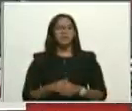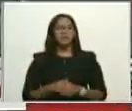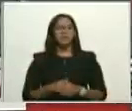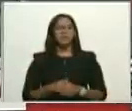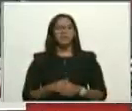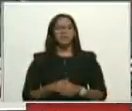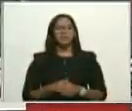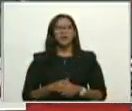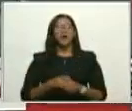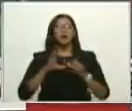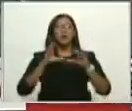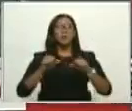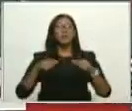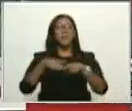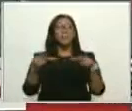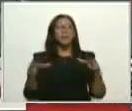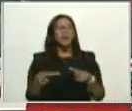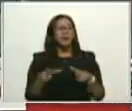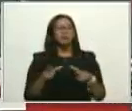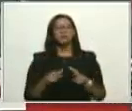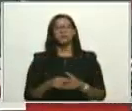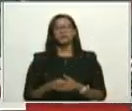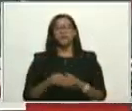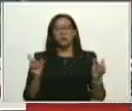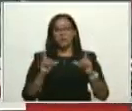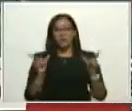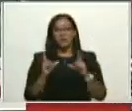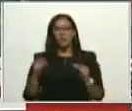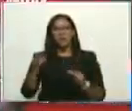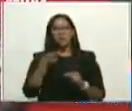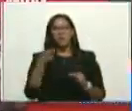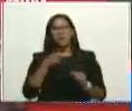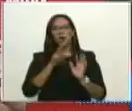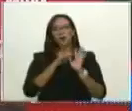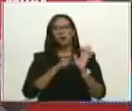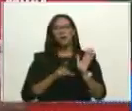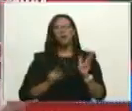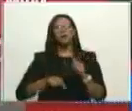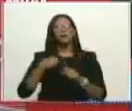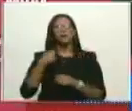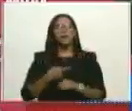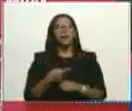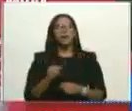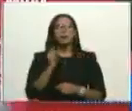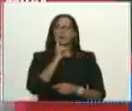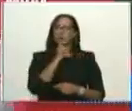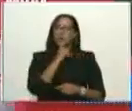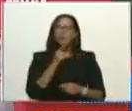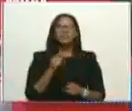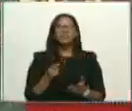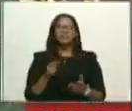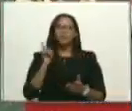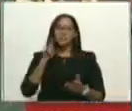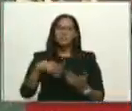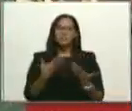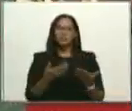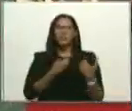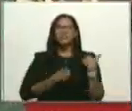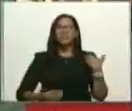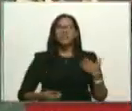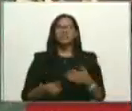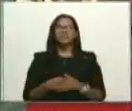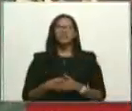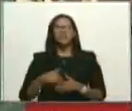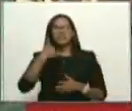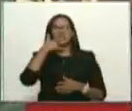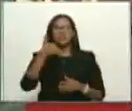a cubrir espacios en lo mediático, pues. Uh-huh. Buscar ahora el programa. Luego, el nombre se lo puso el presidente también. Una llamada